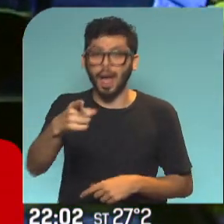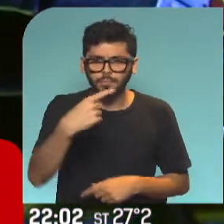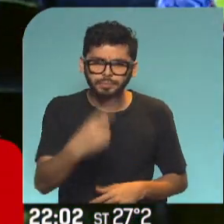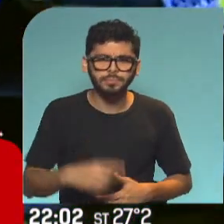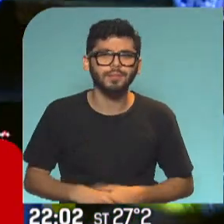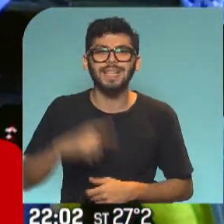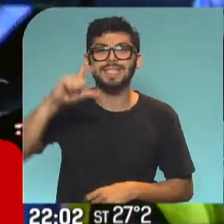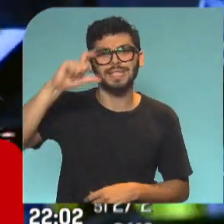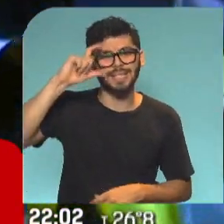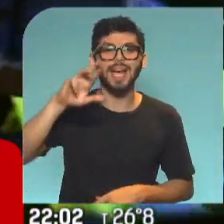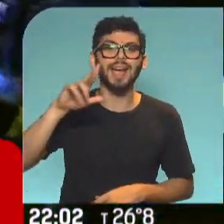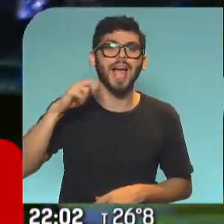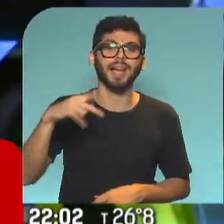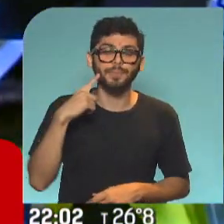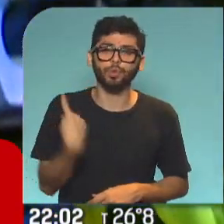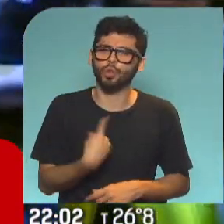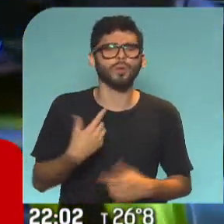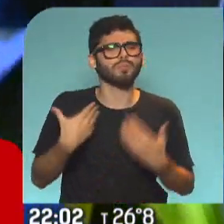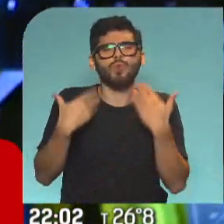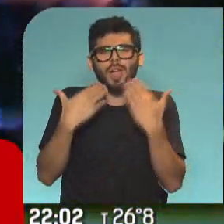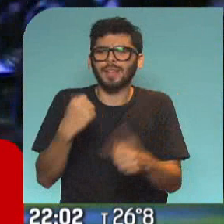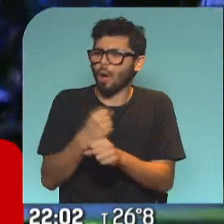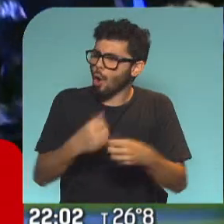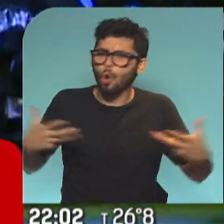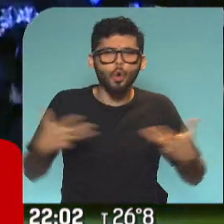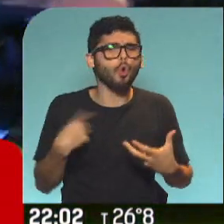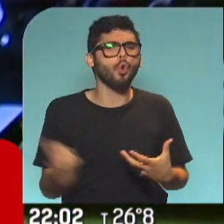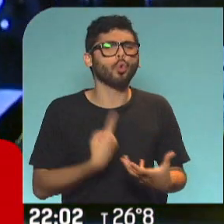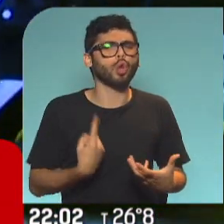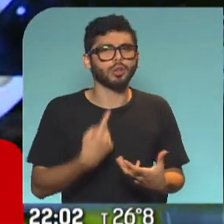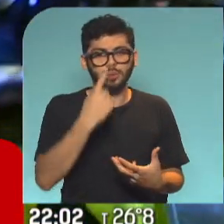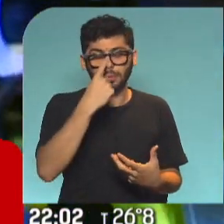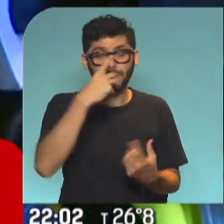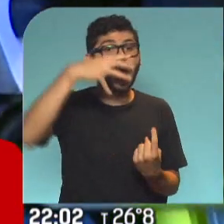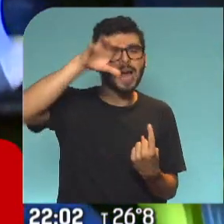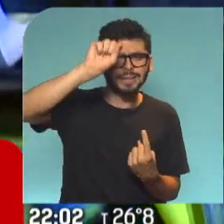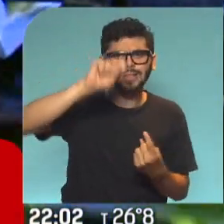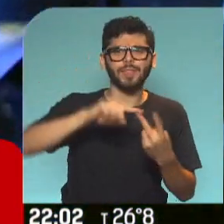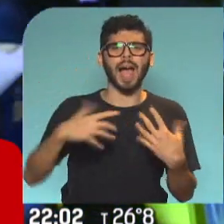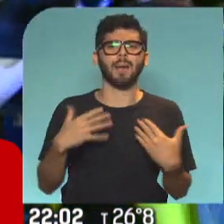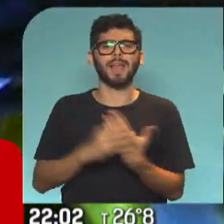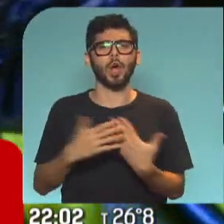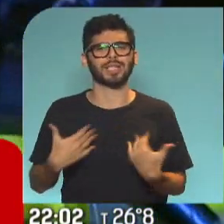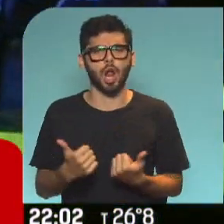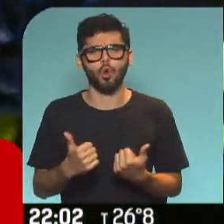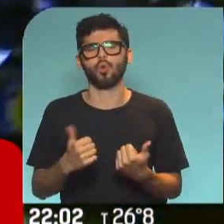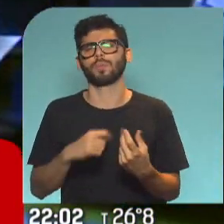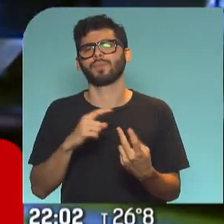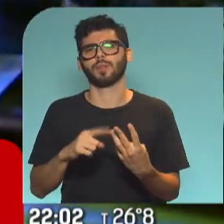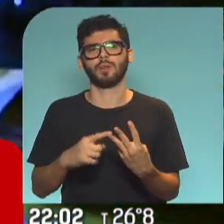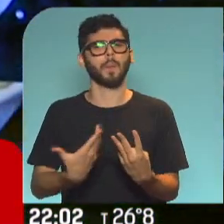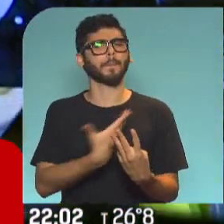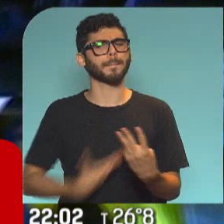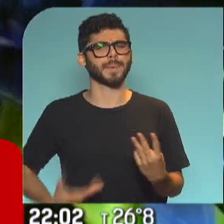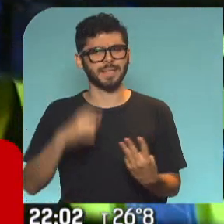de Pablo Seriani. También que estamos muy agradecidos, es un trabajo en conjunto con Cancillería, con Salud, con Presidencia